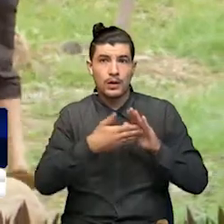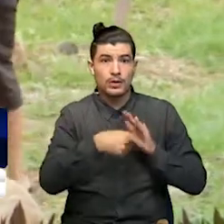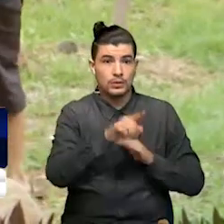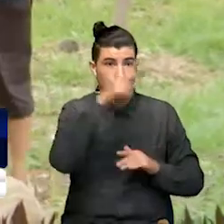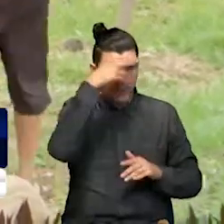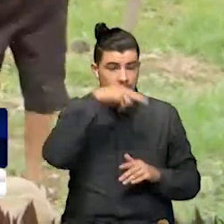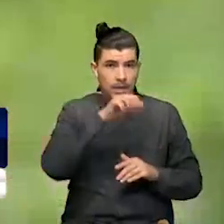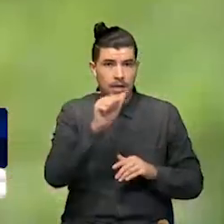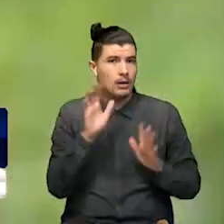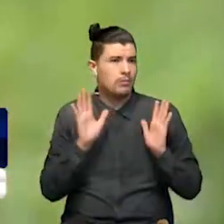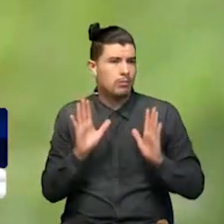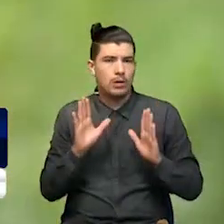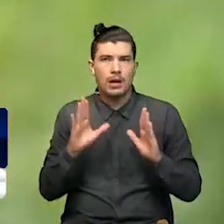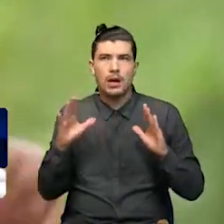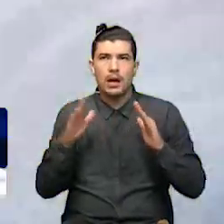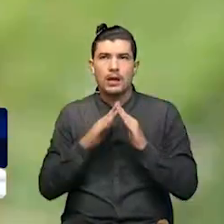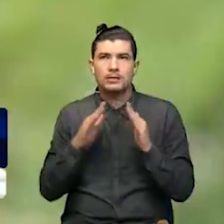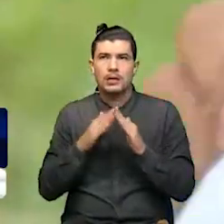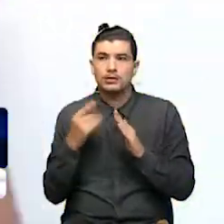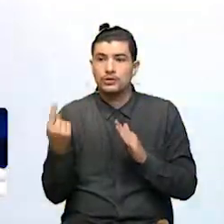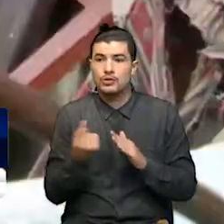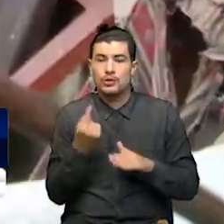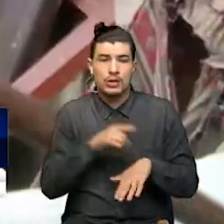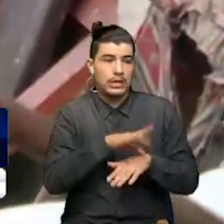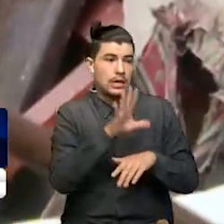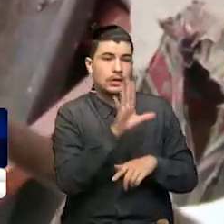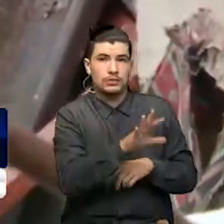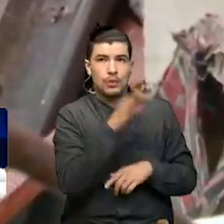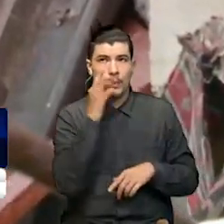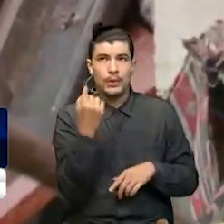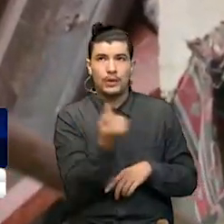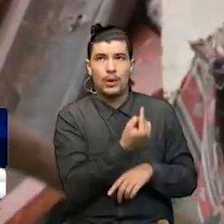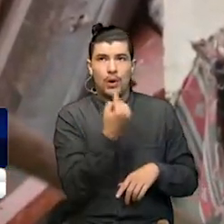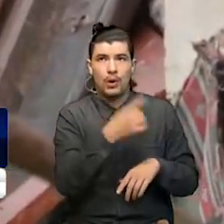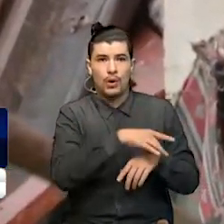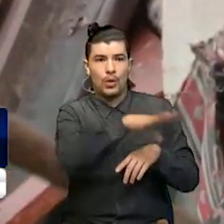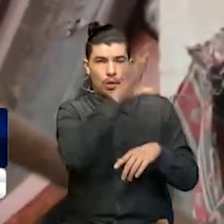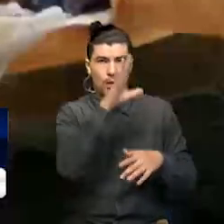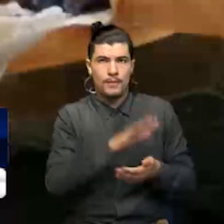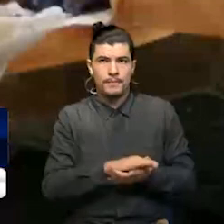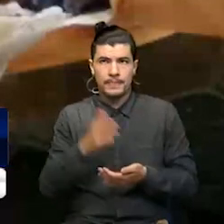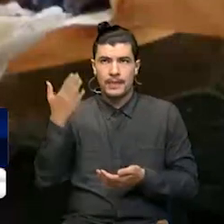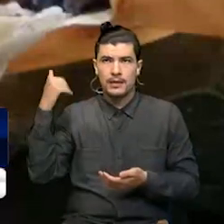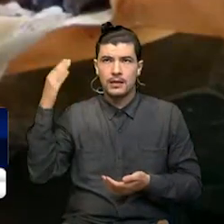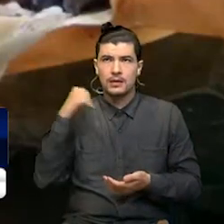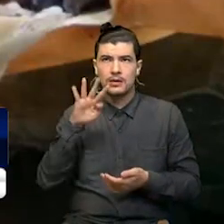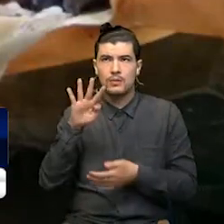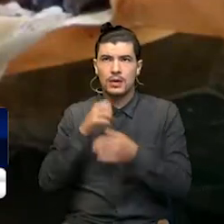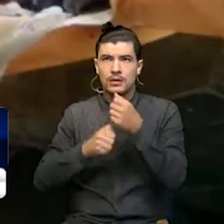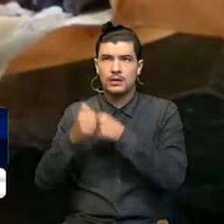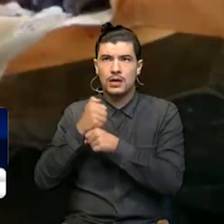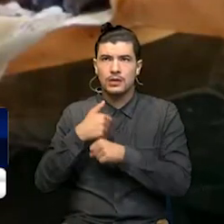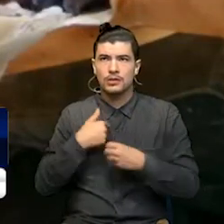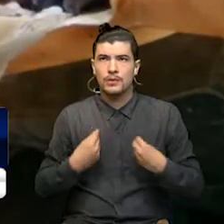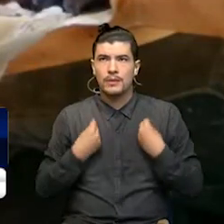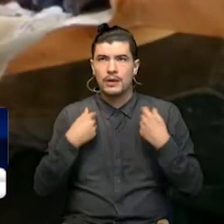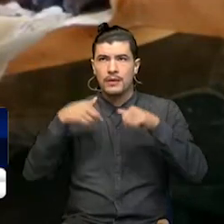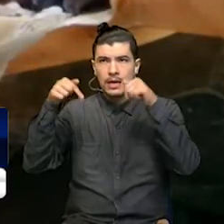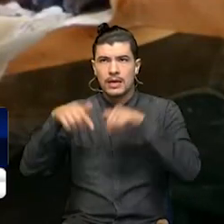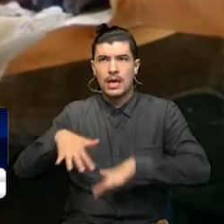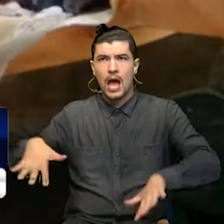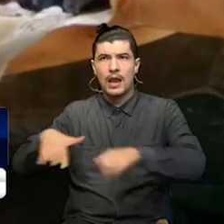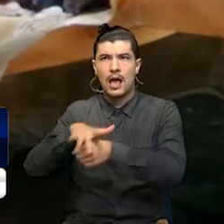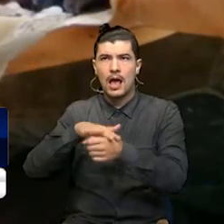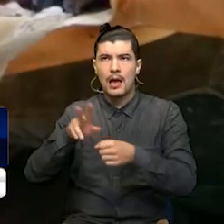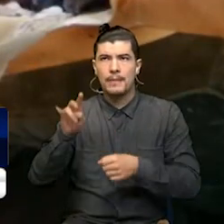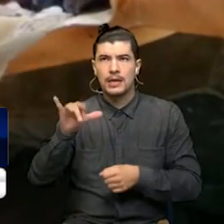hija tomaron la nueva vivienda y a él lo dejaron a su suerte. Hace 4 años yo vivo acá en Villale, en Los Ángeles, y